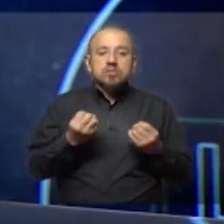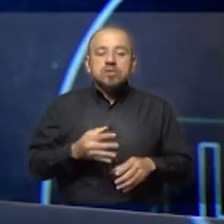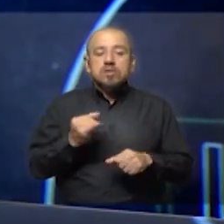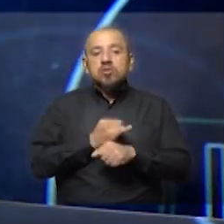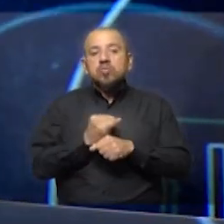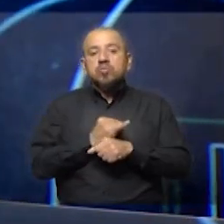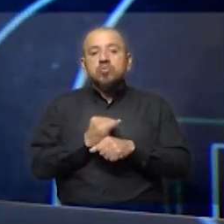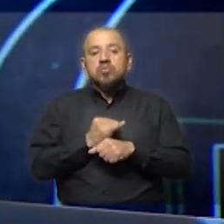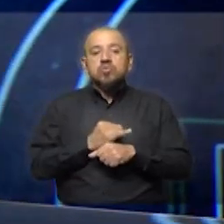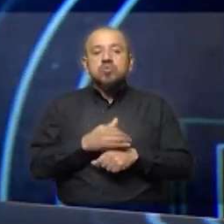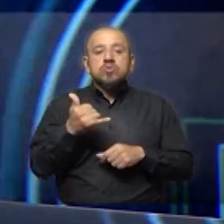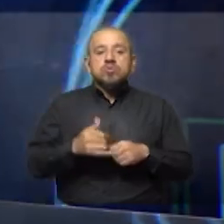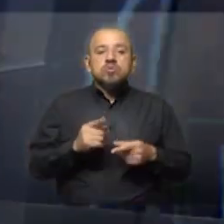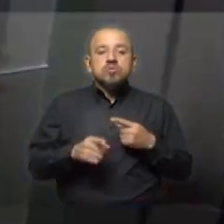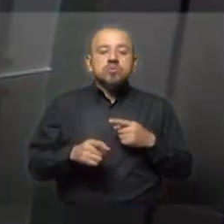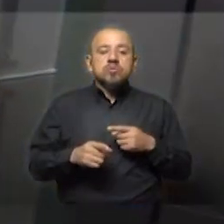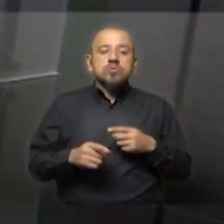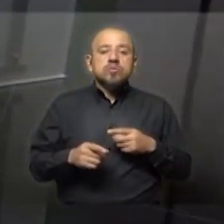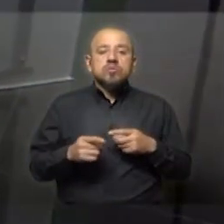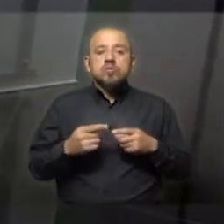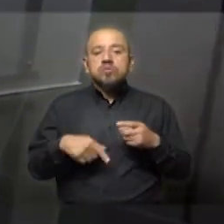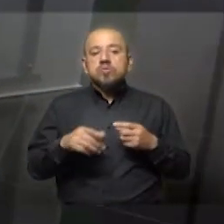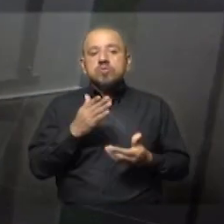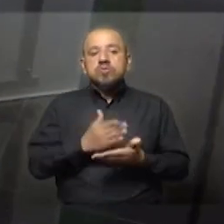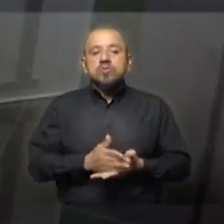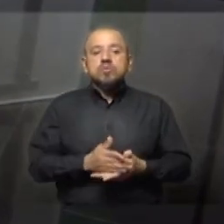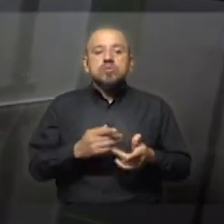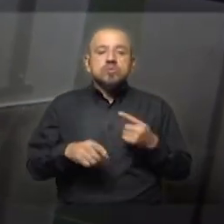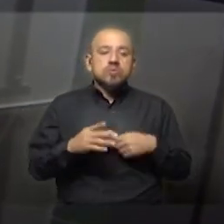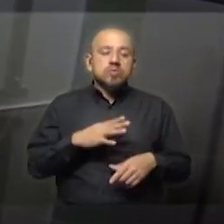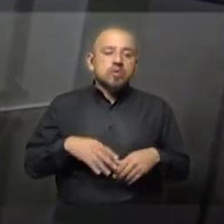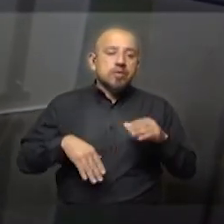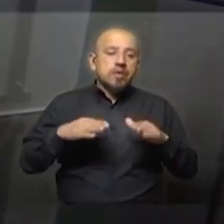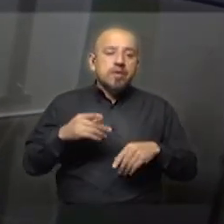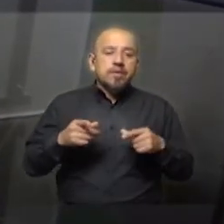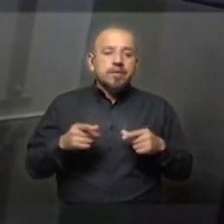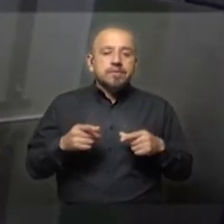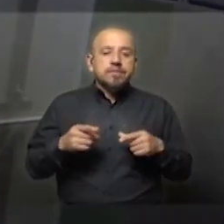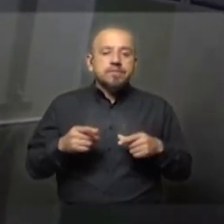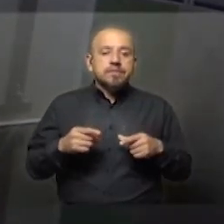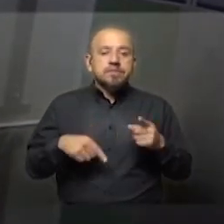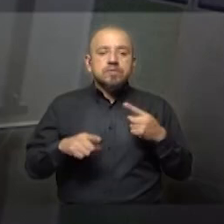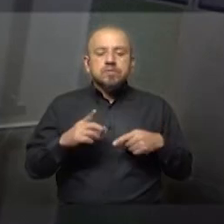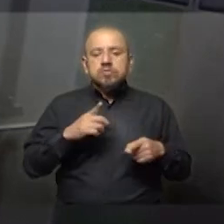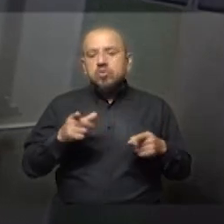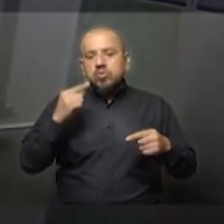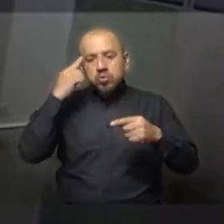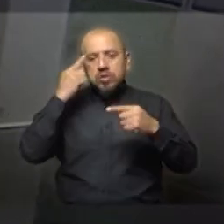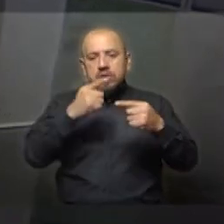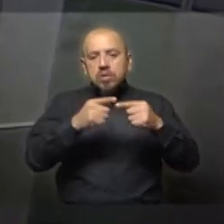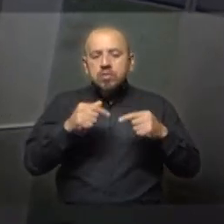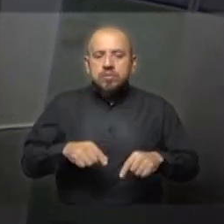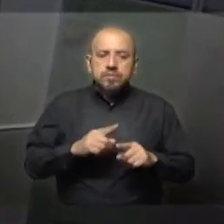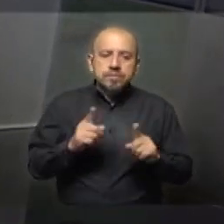tienen tienen sus bases tienen sus sentidos el derecho es utilizado muchas veces con cierto fines que